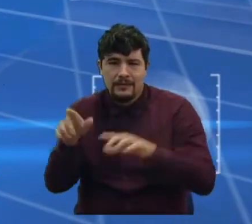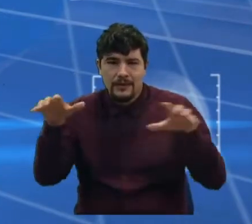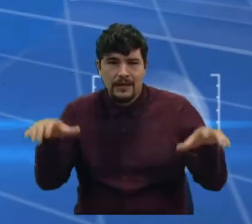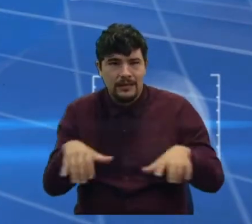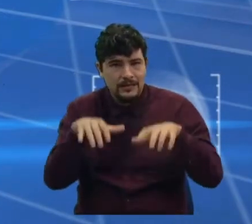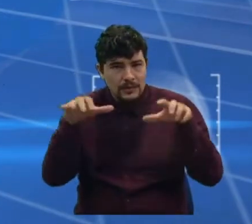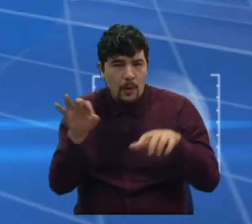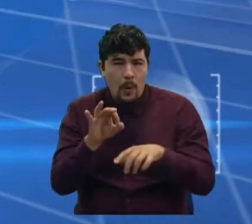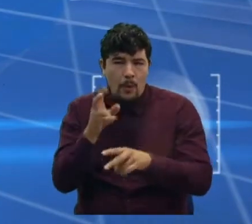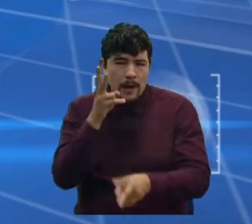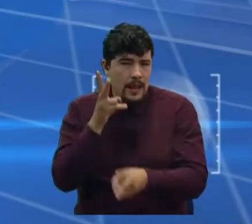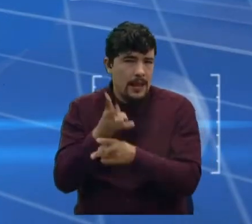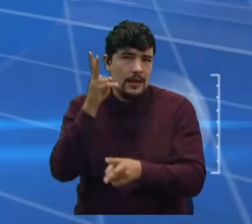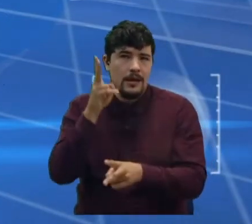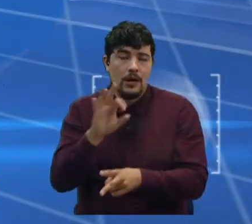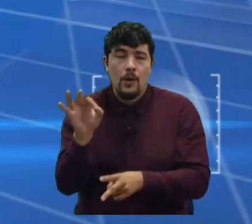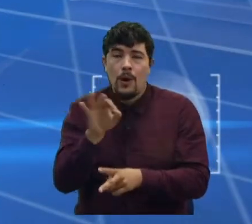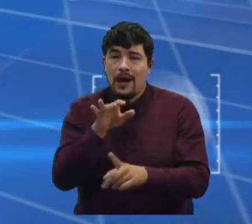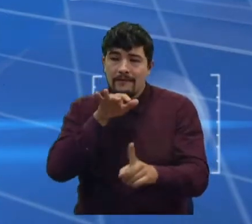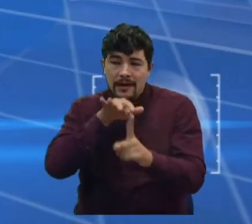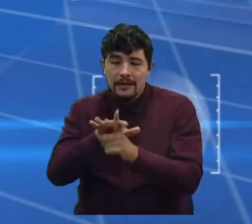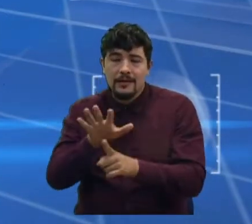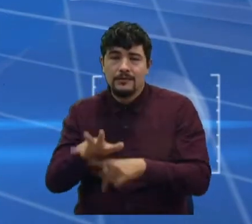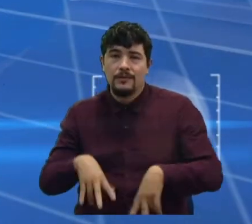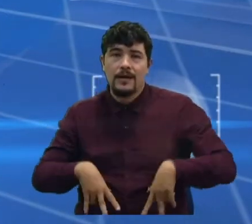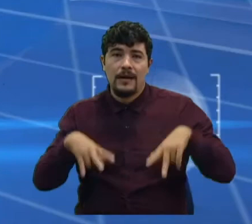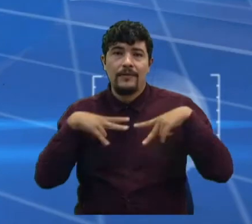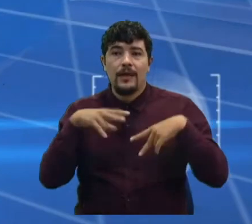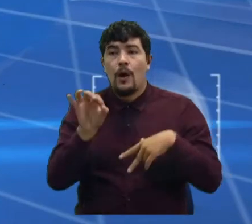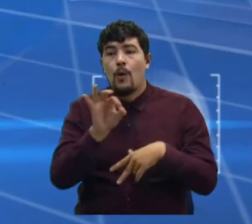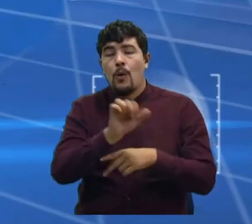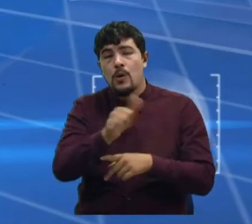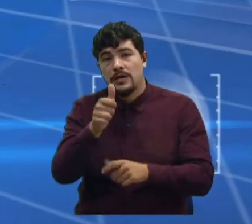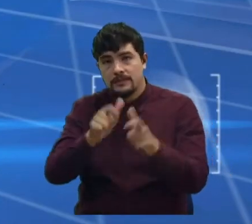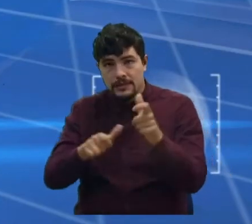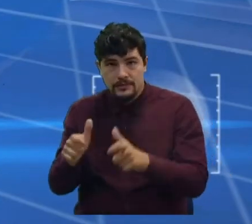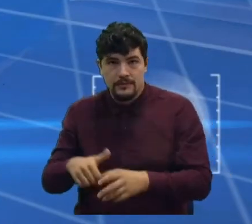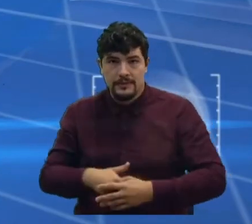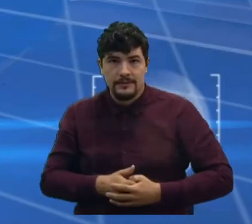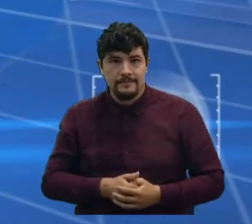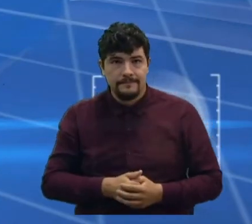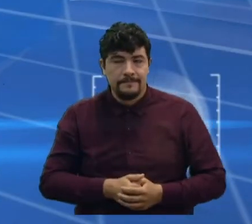hechos que ponen en riesgo y en peligro su vida y la de los demás conductores.